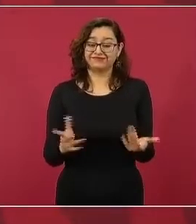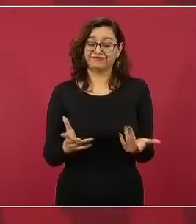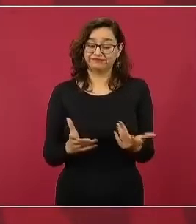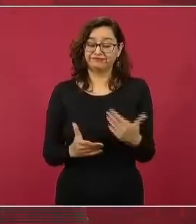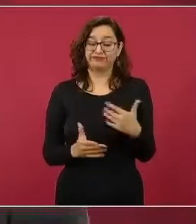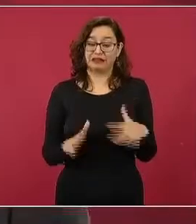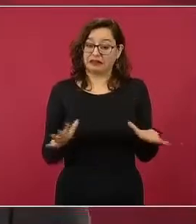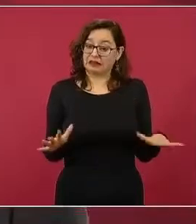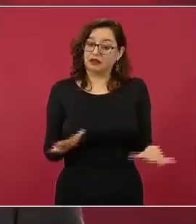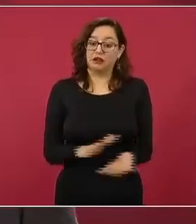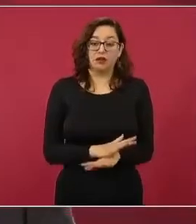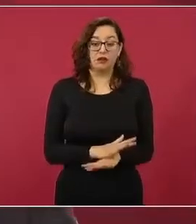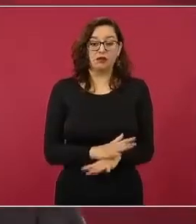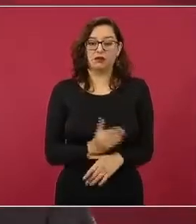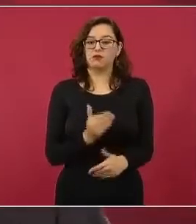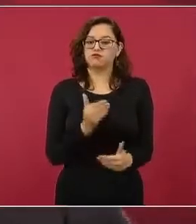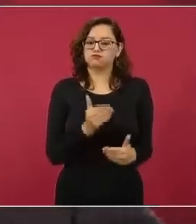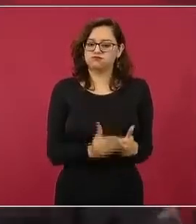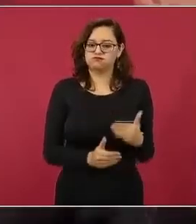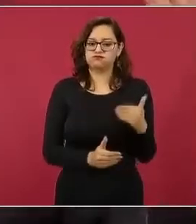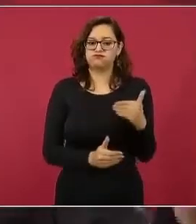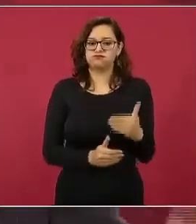Ese es el procedimiento nuevo.